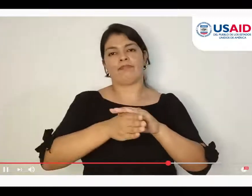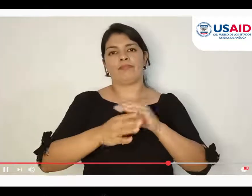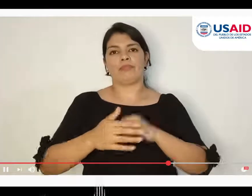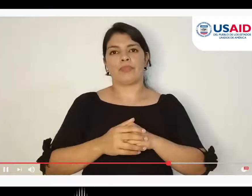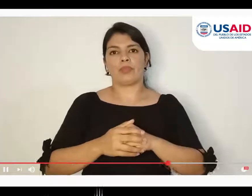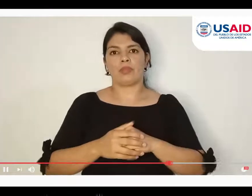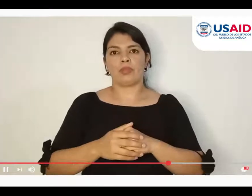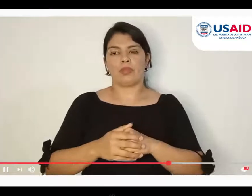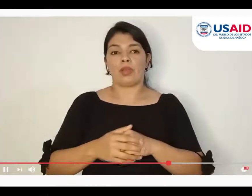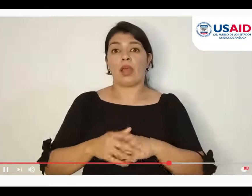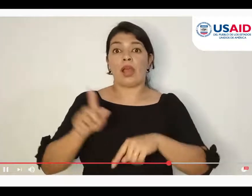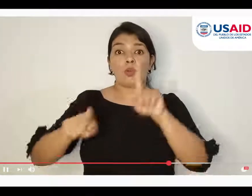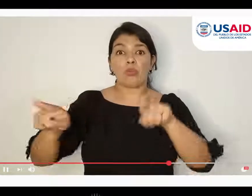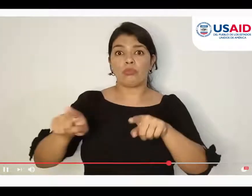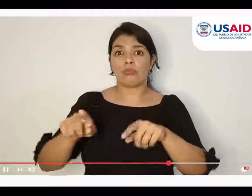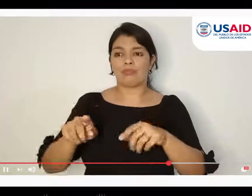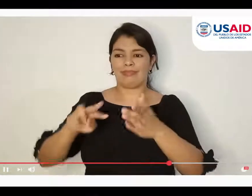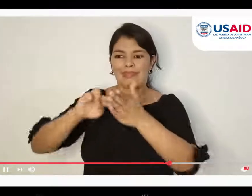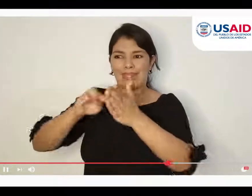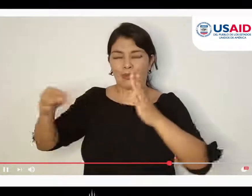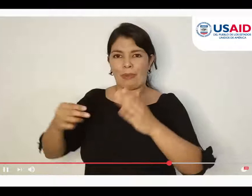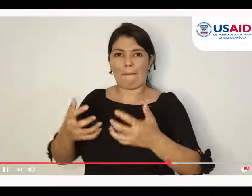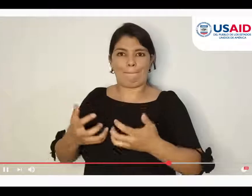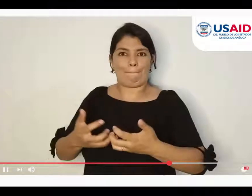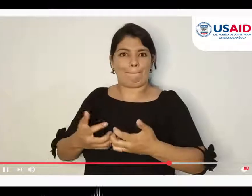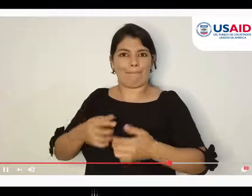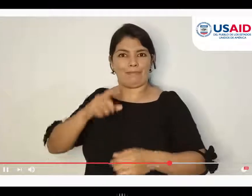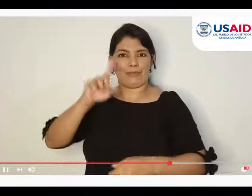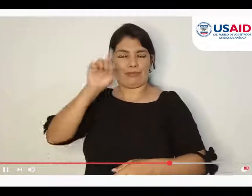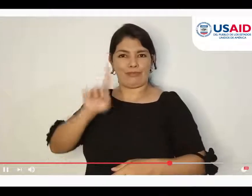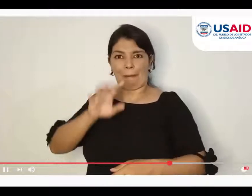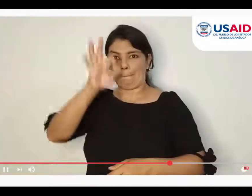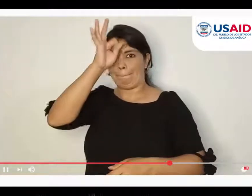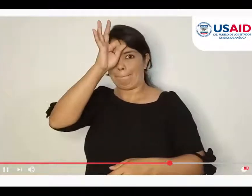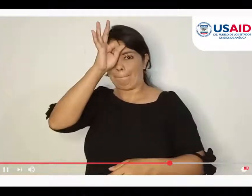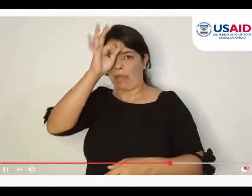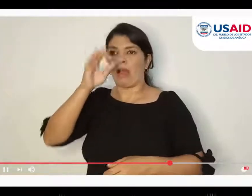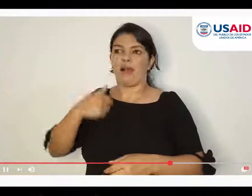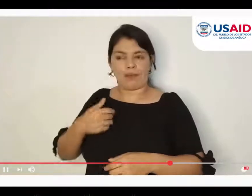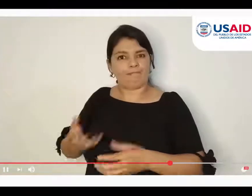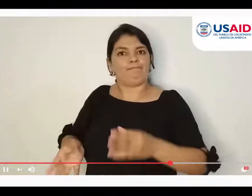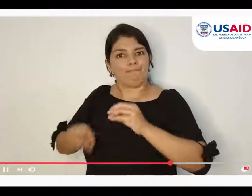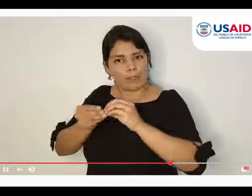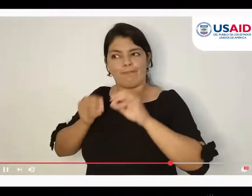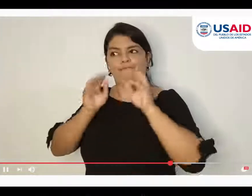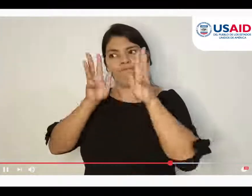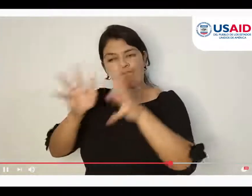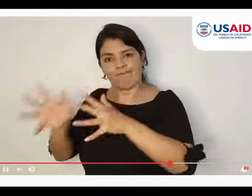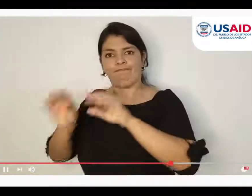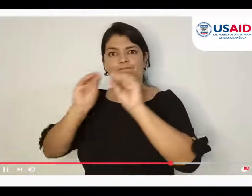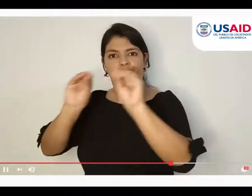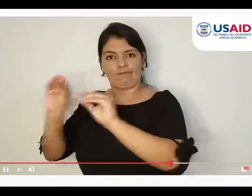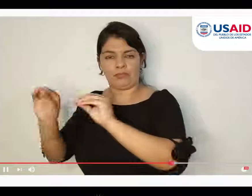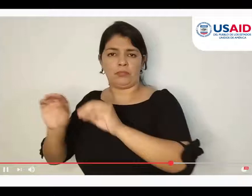se profundice más el tema de alfabetización digital, entendida como la enseñanza a aquella persona que adquiere la discapacidad, por